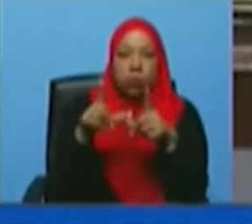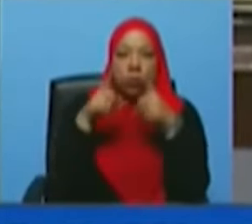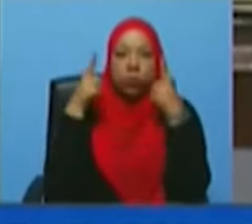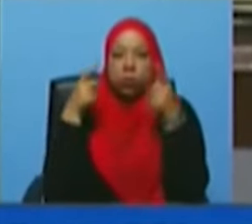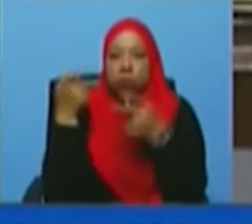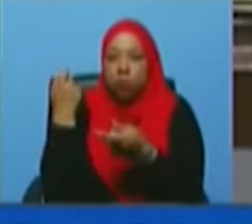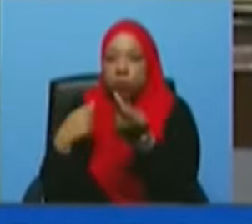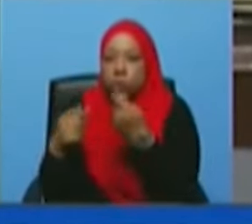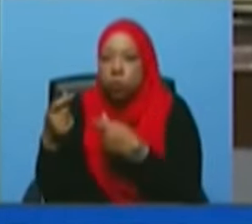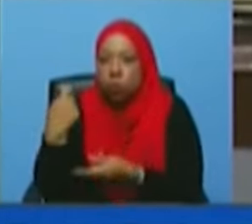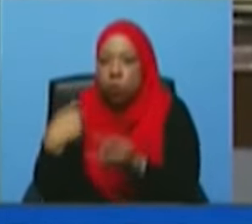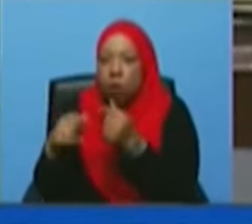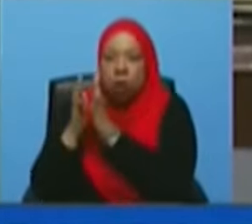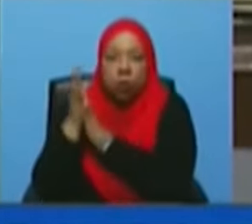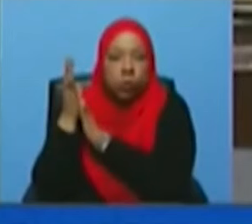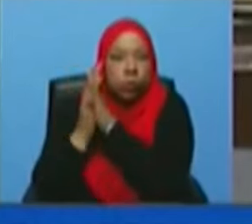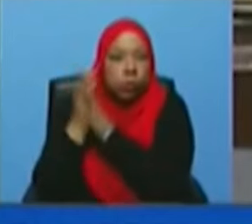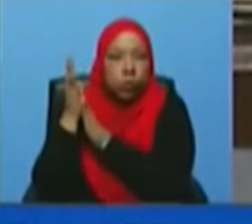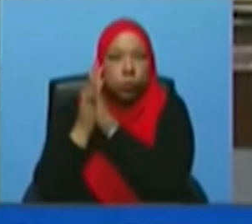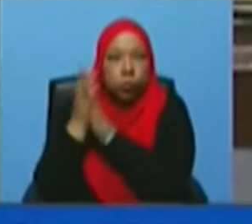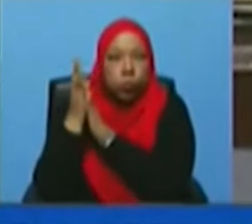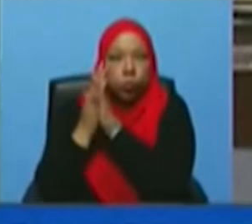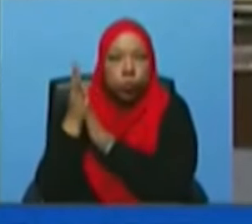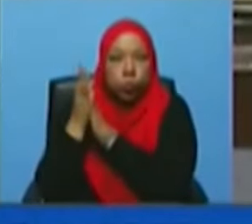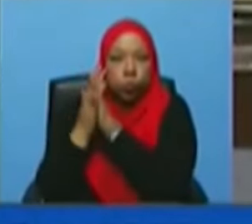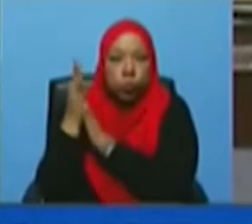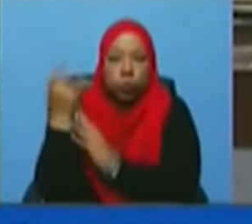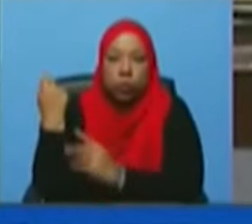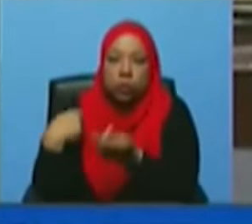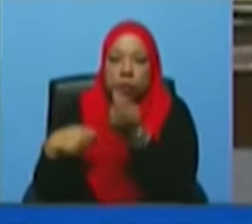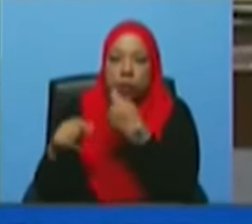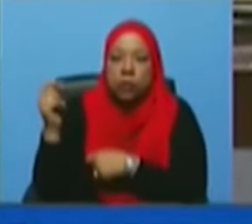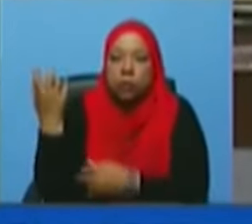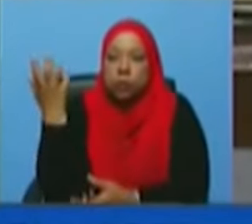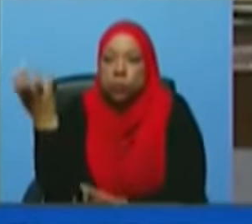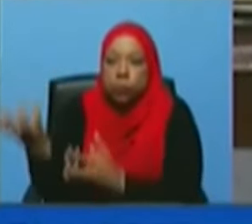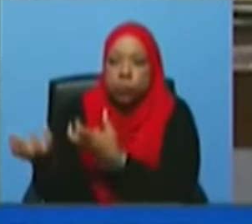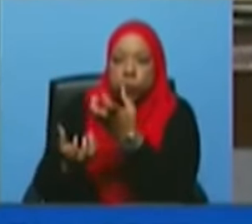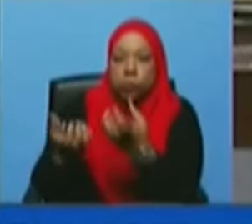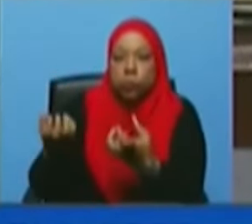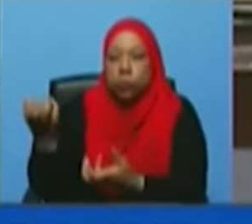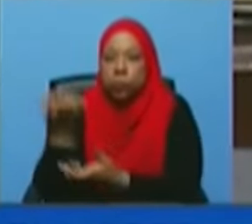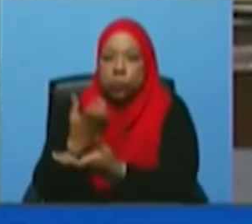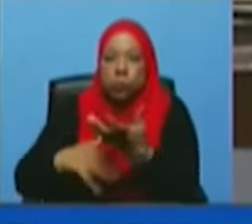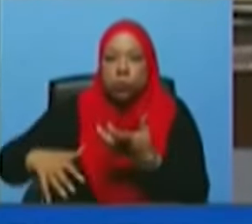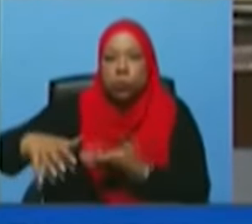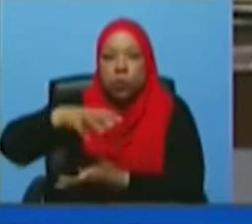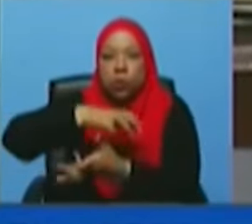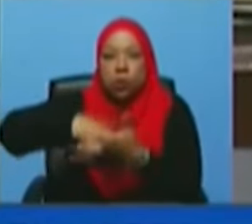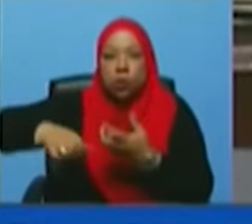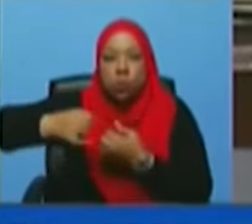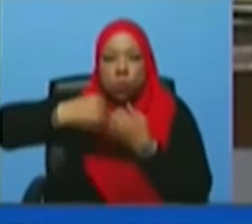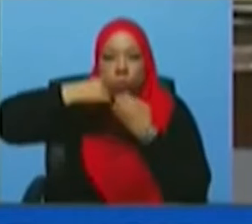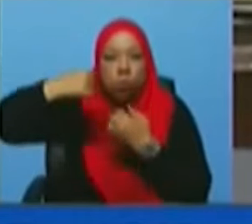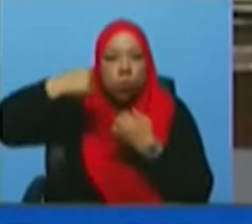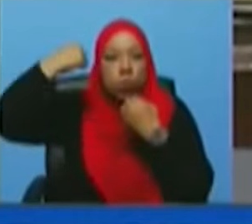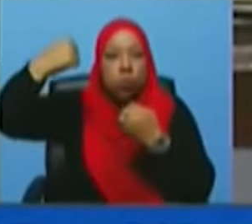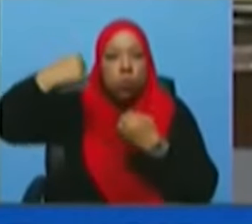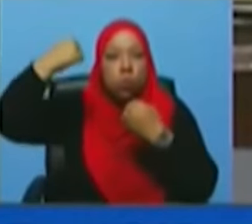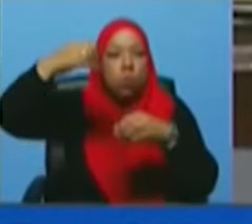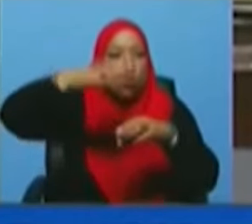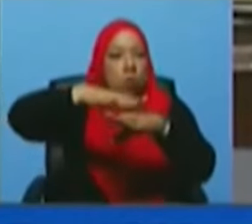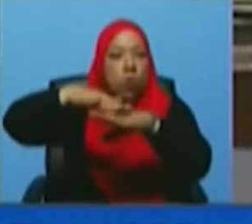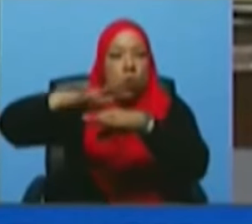negocito a emprendedores y comerciantes Y entonces dicen en el mundo que eso fue protesta